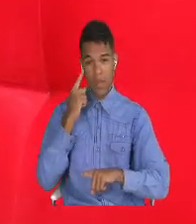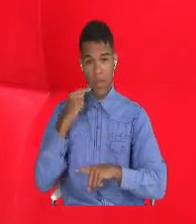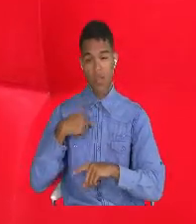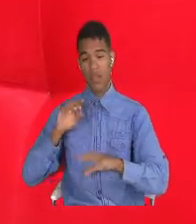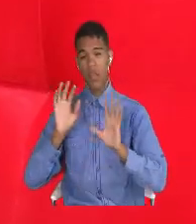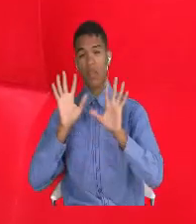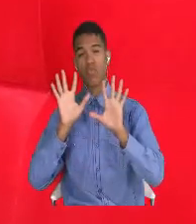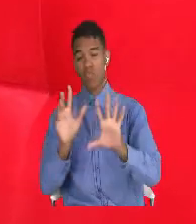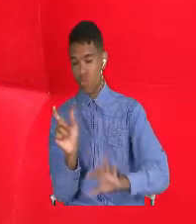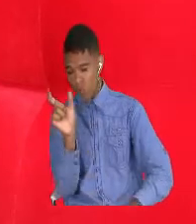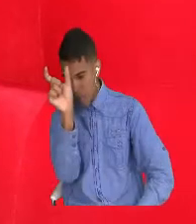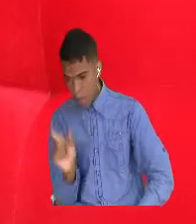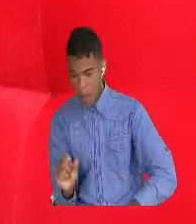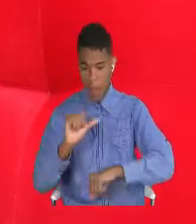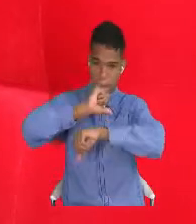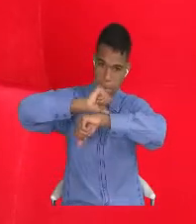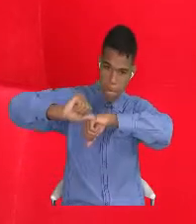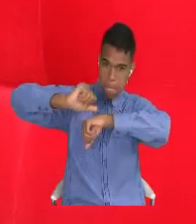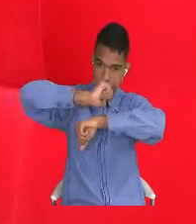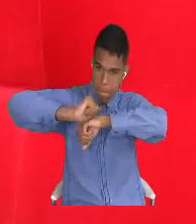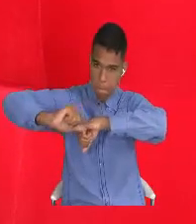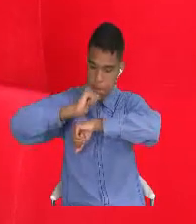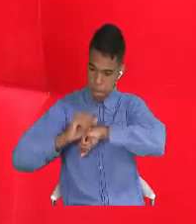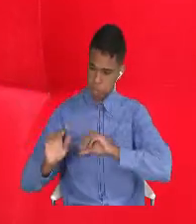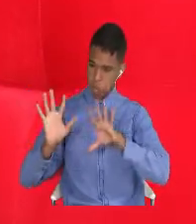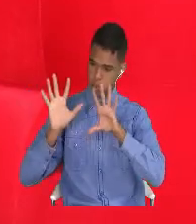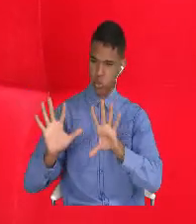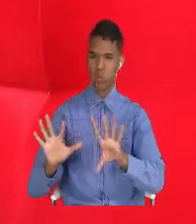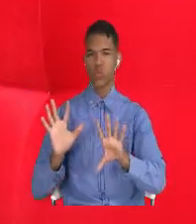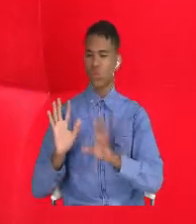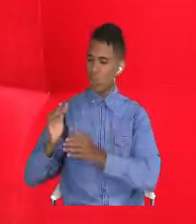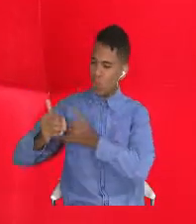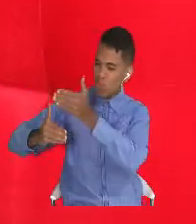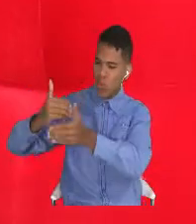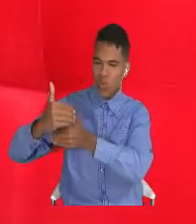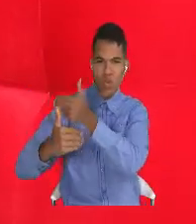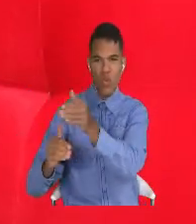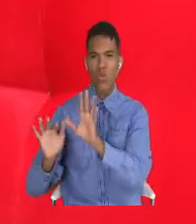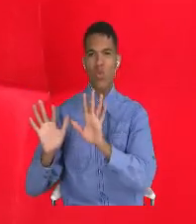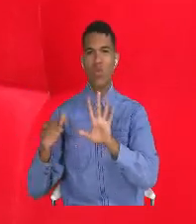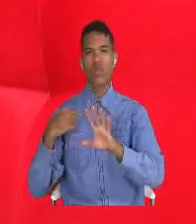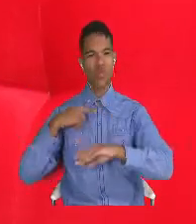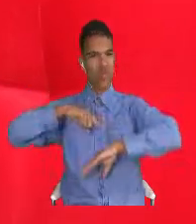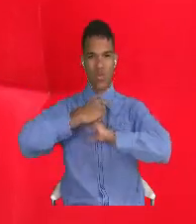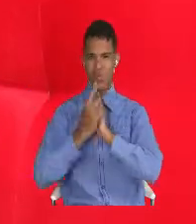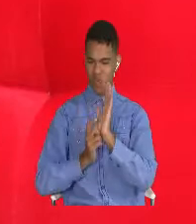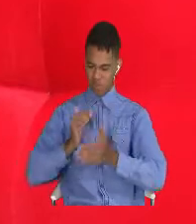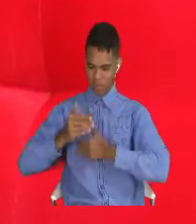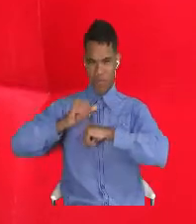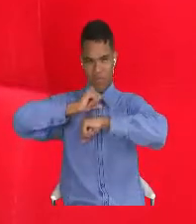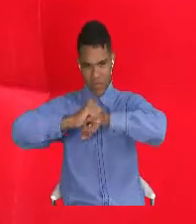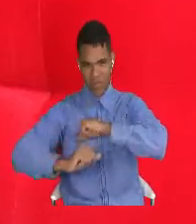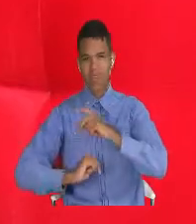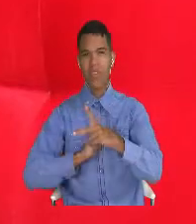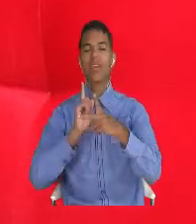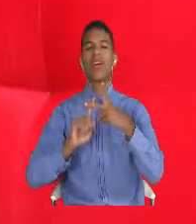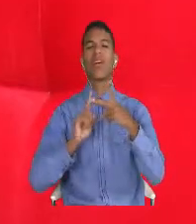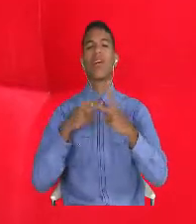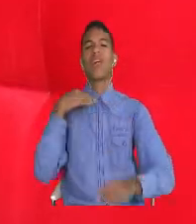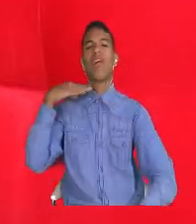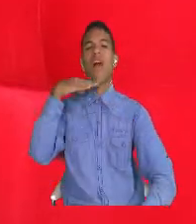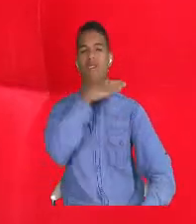que nos ayudan a salir adelante con los procesos de todos los procedimientos quirúrgicos, las cirugías plásticas y nosotros